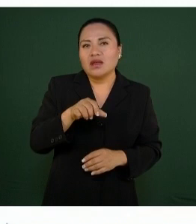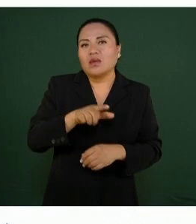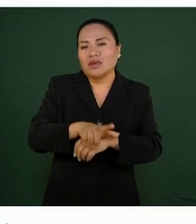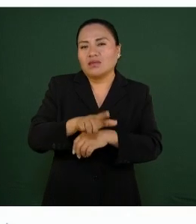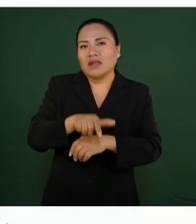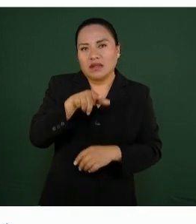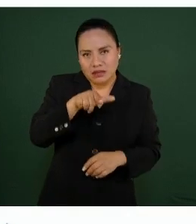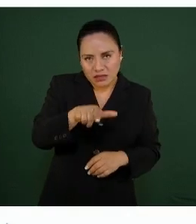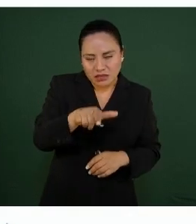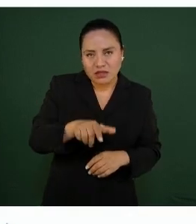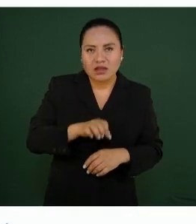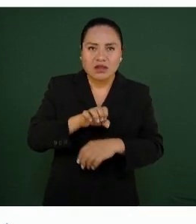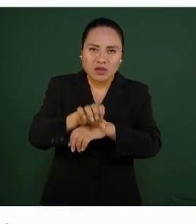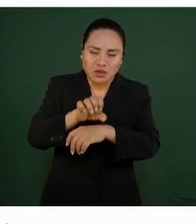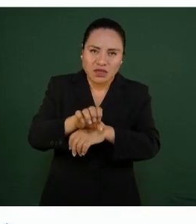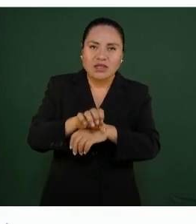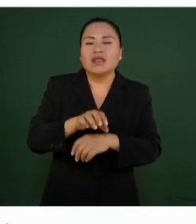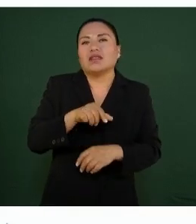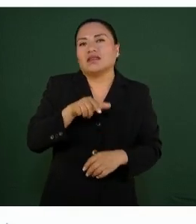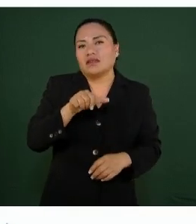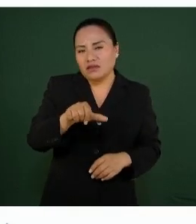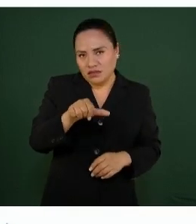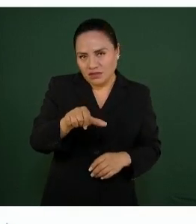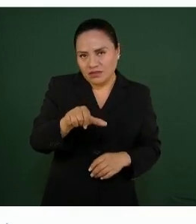17. Ecuador, 16.